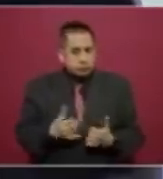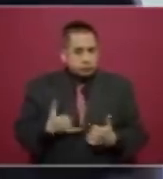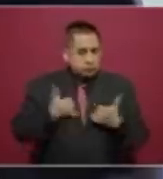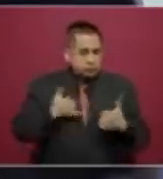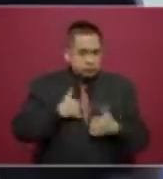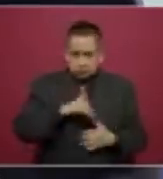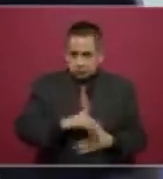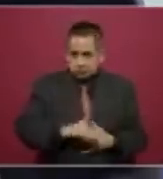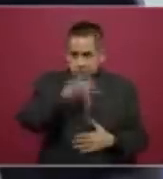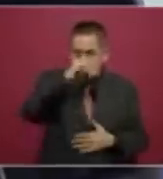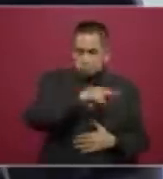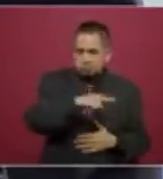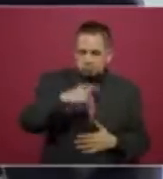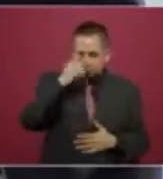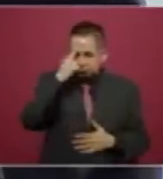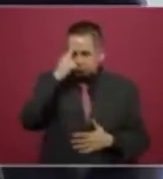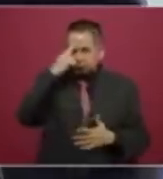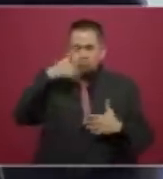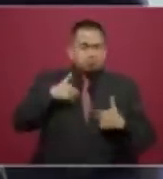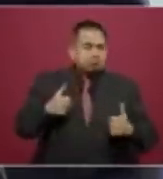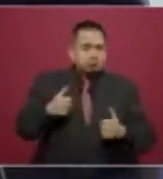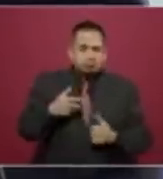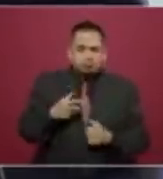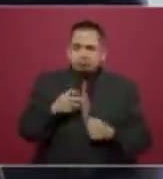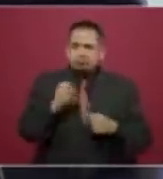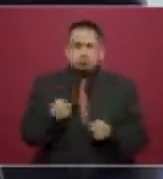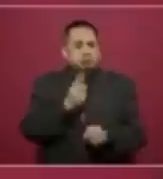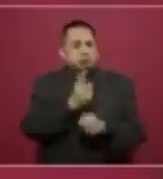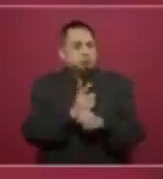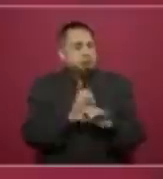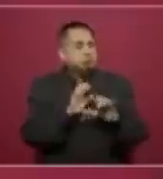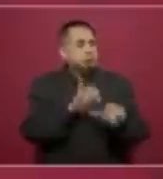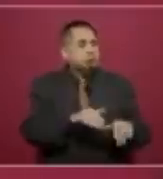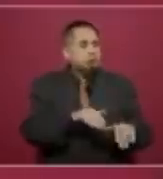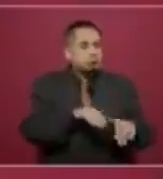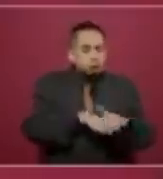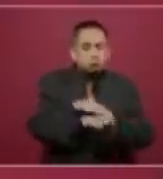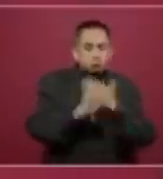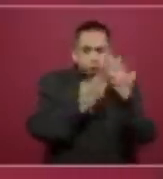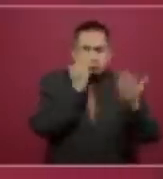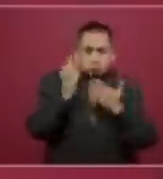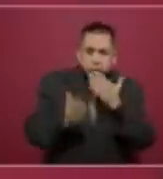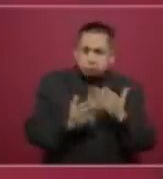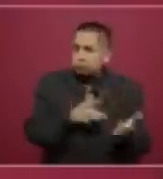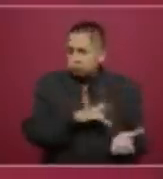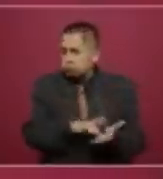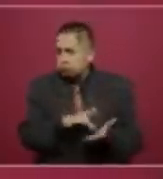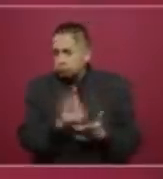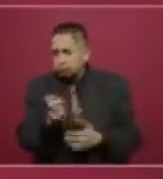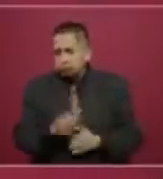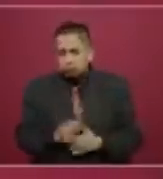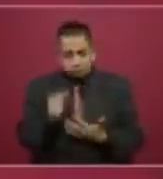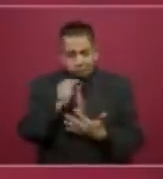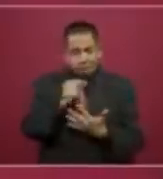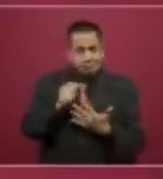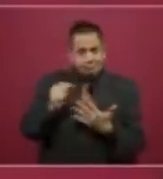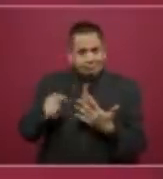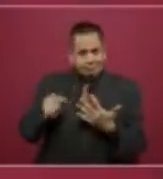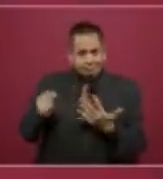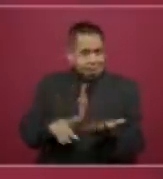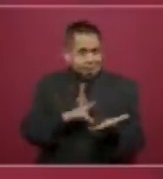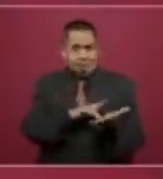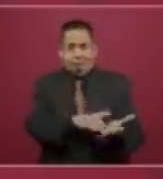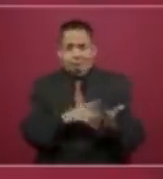jóvenes tengan oportunidad de estudiar. Entonces, esa es la base, ese